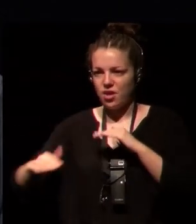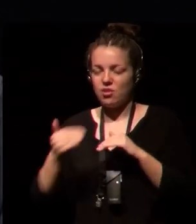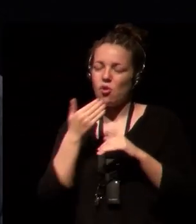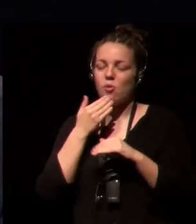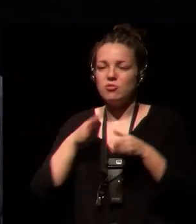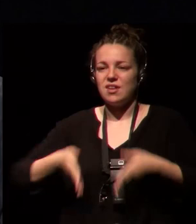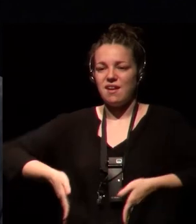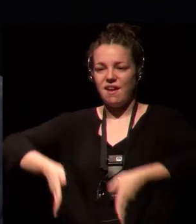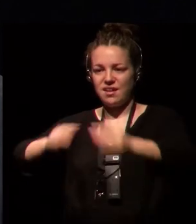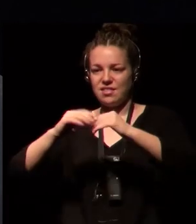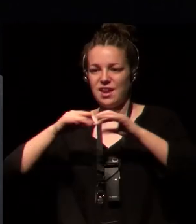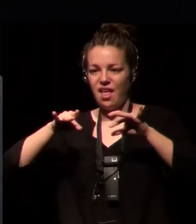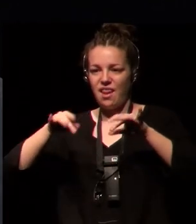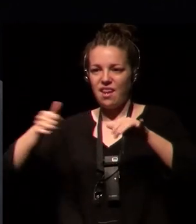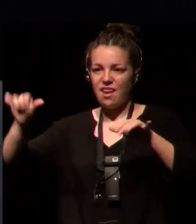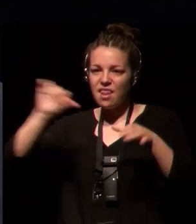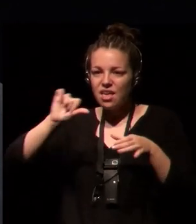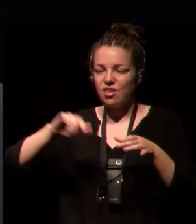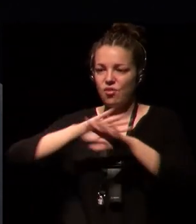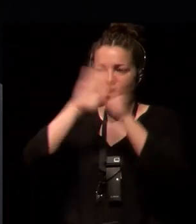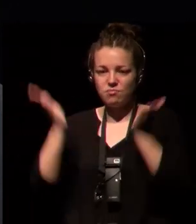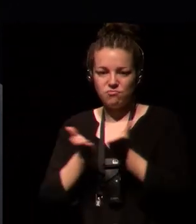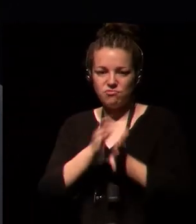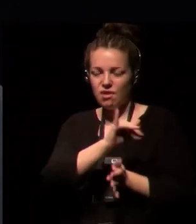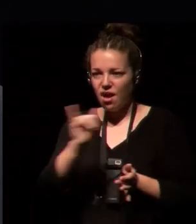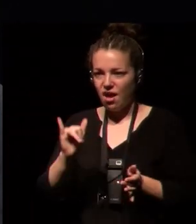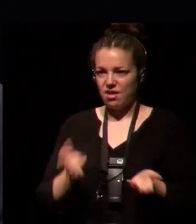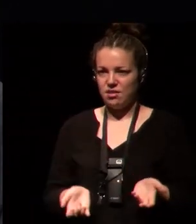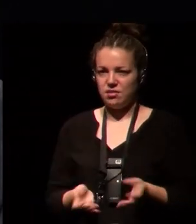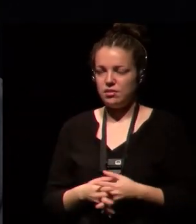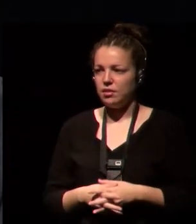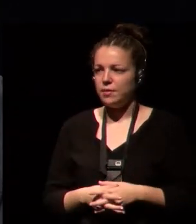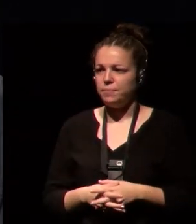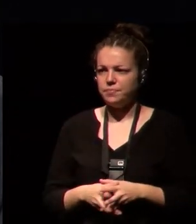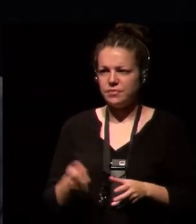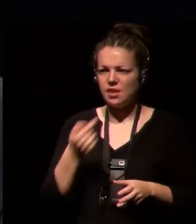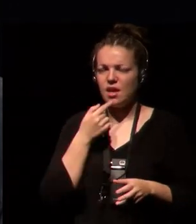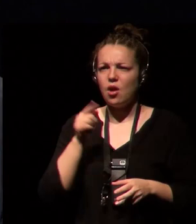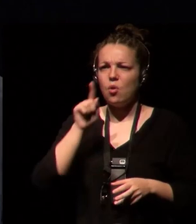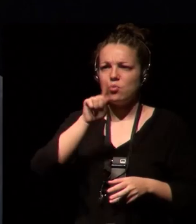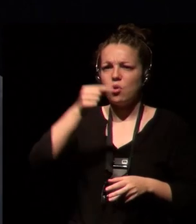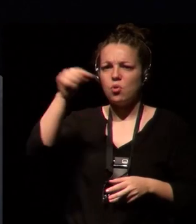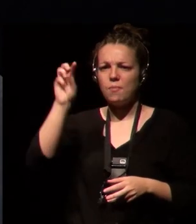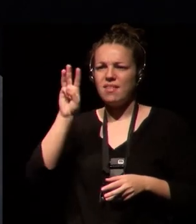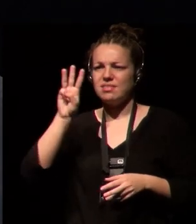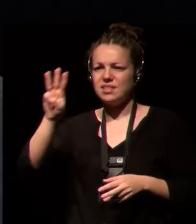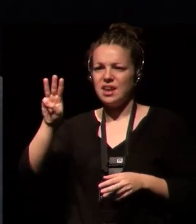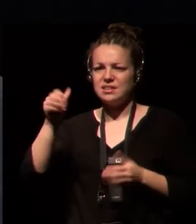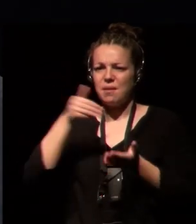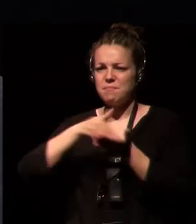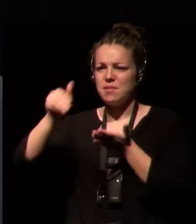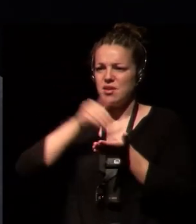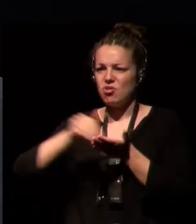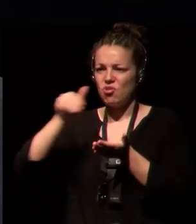globo terráqueo. Hay 1,3 millones de pasajeros en el mar, ahora mismo en los